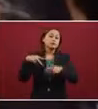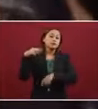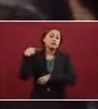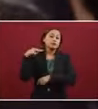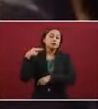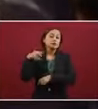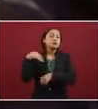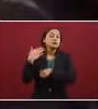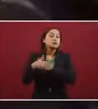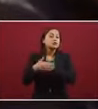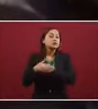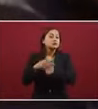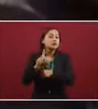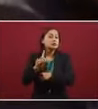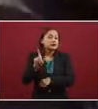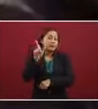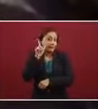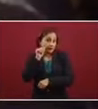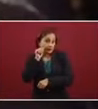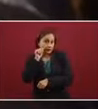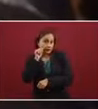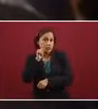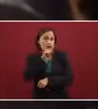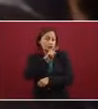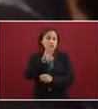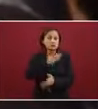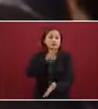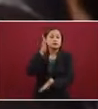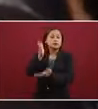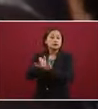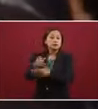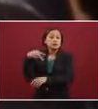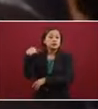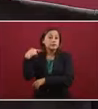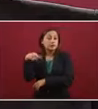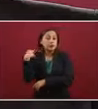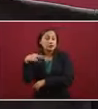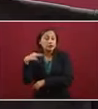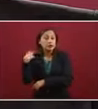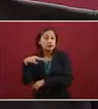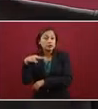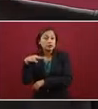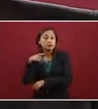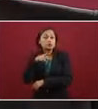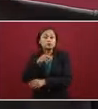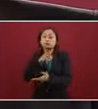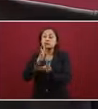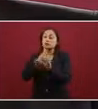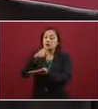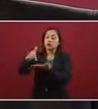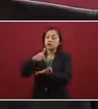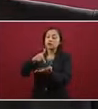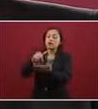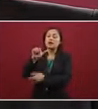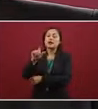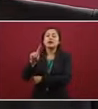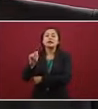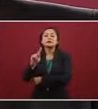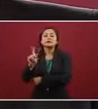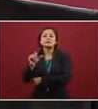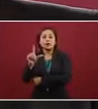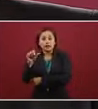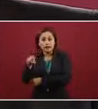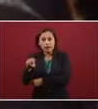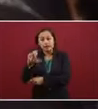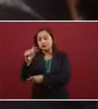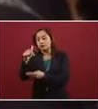mañana, usted visitará Veracruz por 11ª ocasión y estará en Atzalán y Papantla.